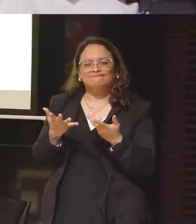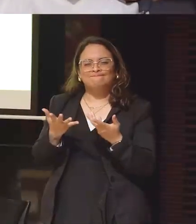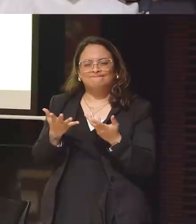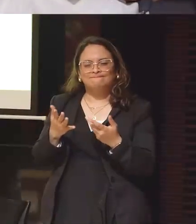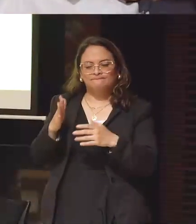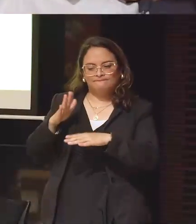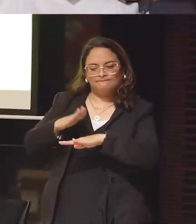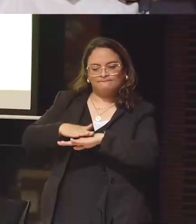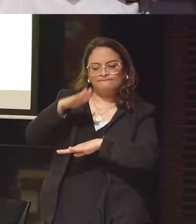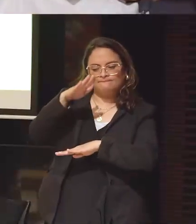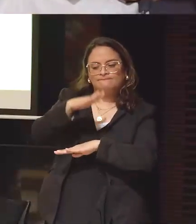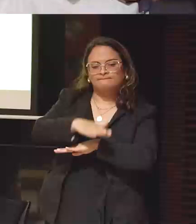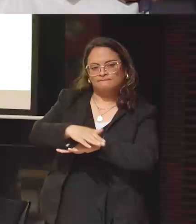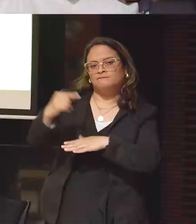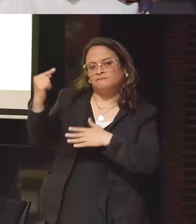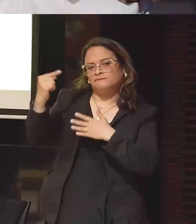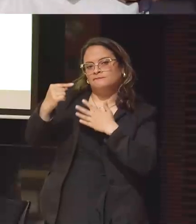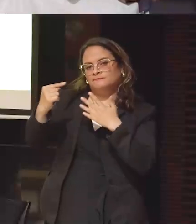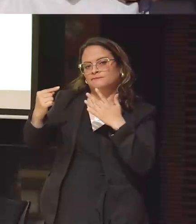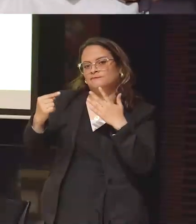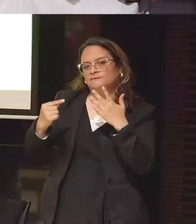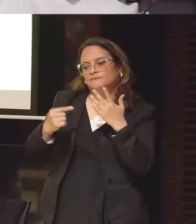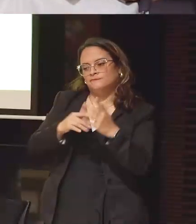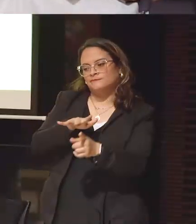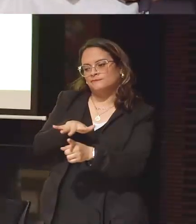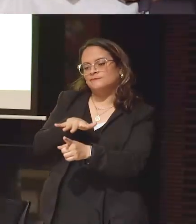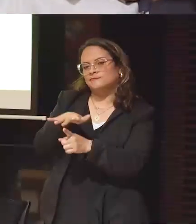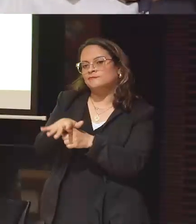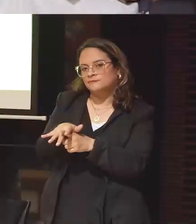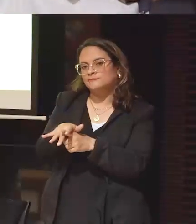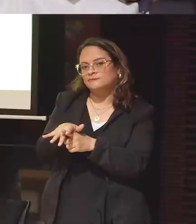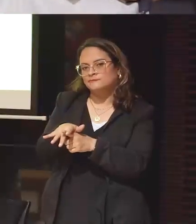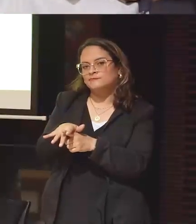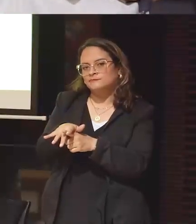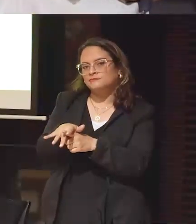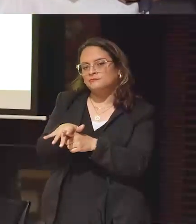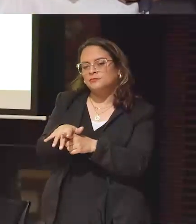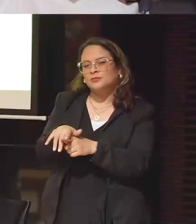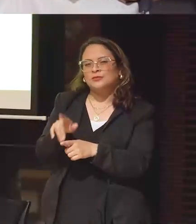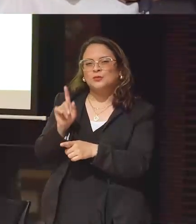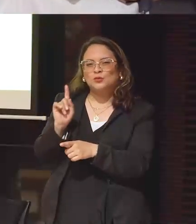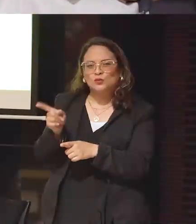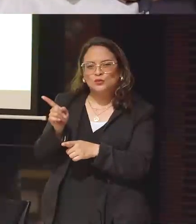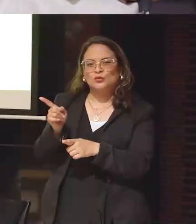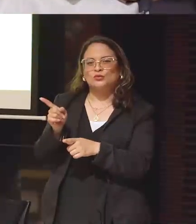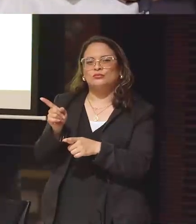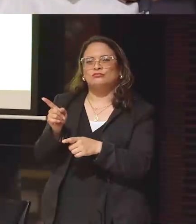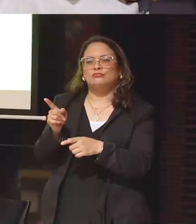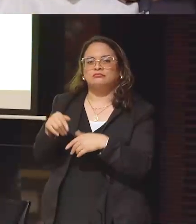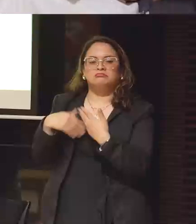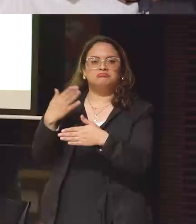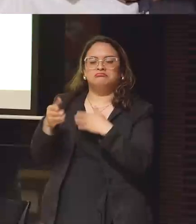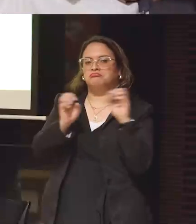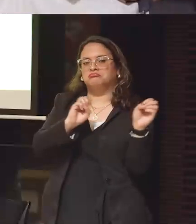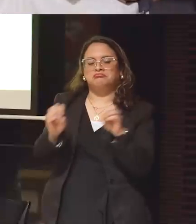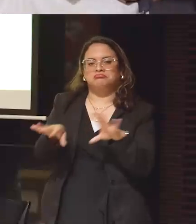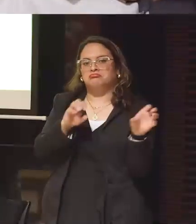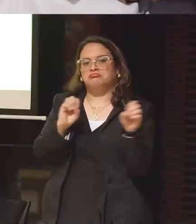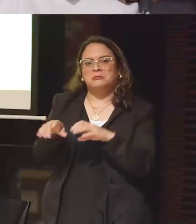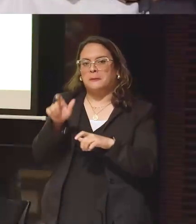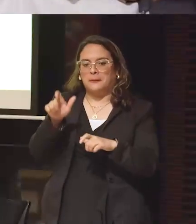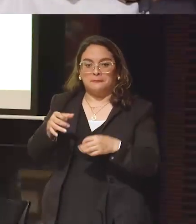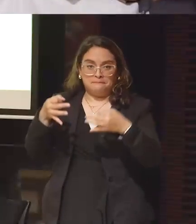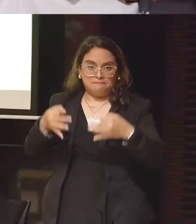consecuencias o como con unos dejos de cada vez estar más marcados por la segregación, por el desplazamiento, por gente que